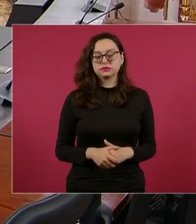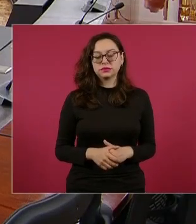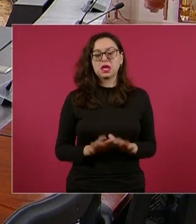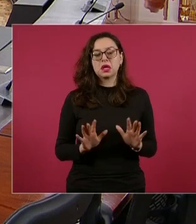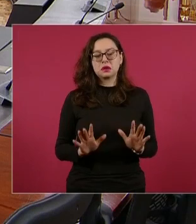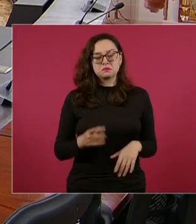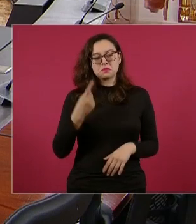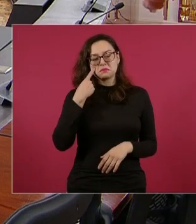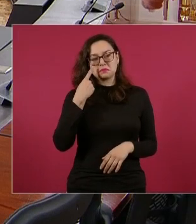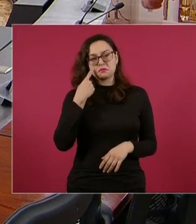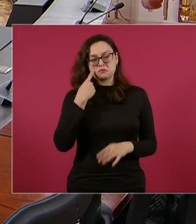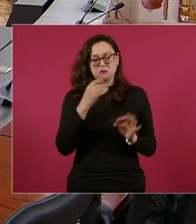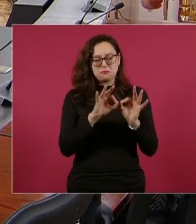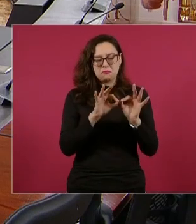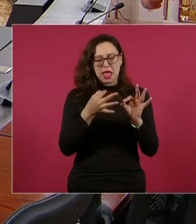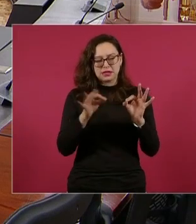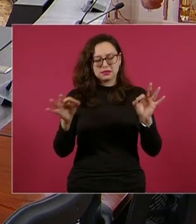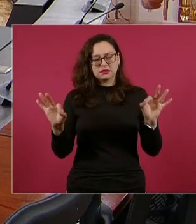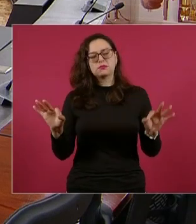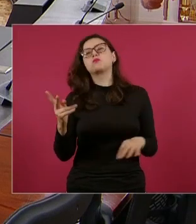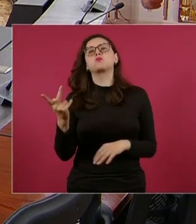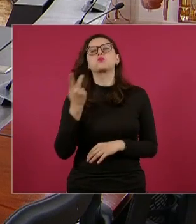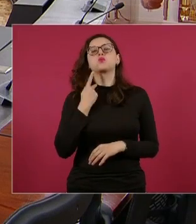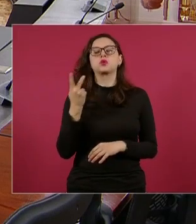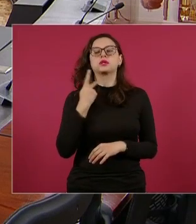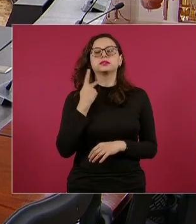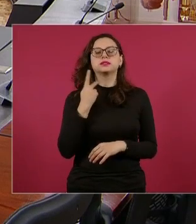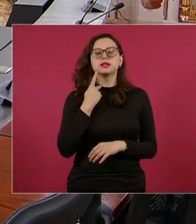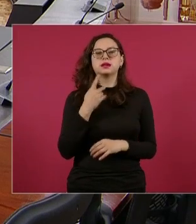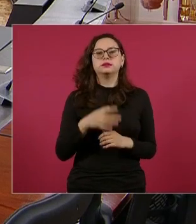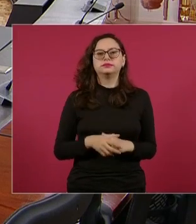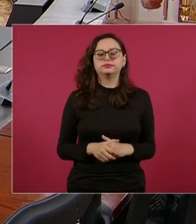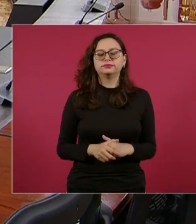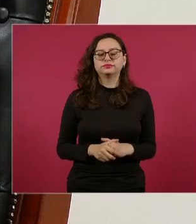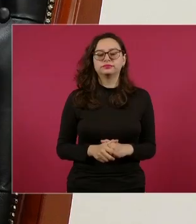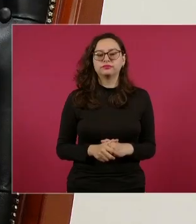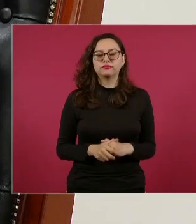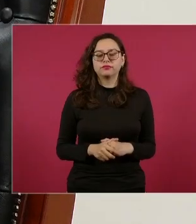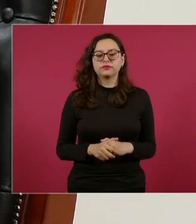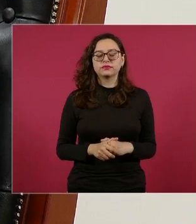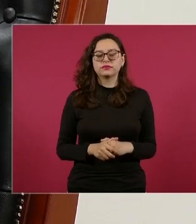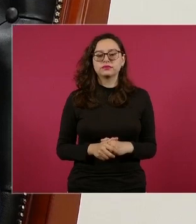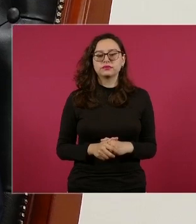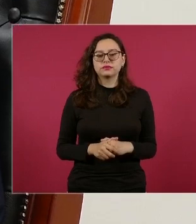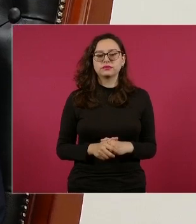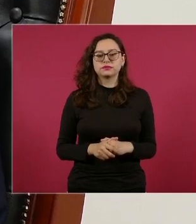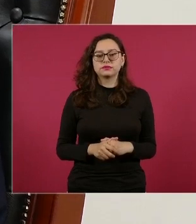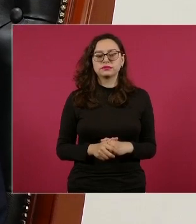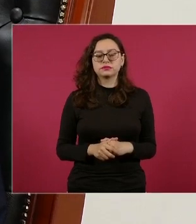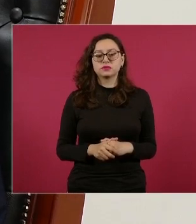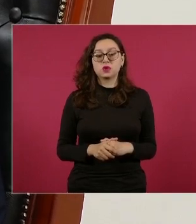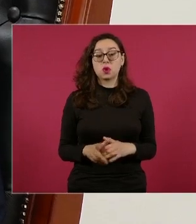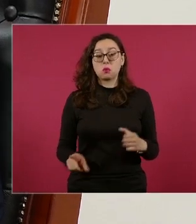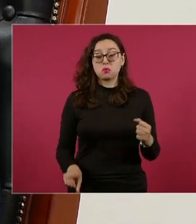político que se aplica en este caso, problema que se